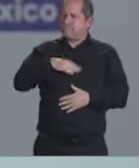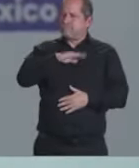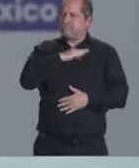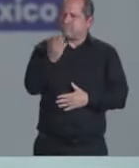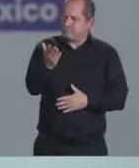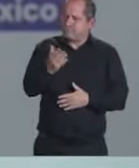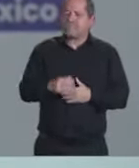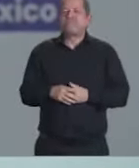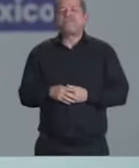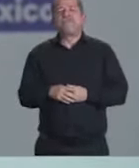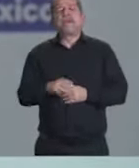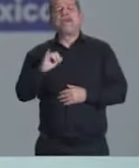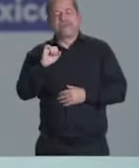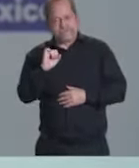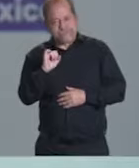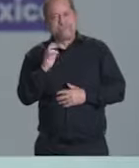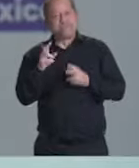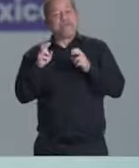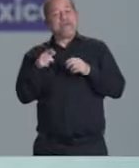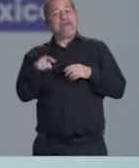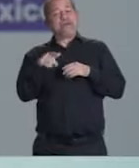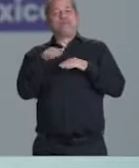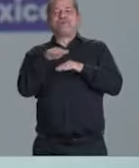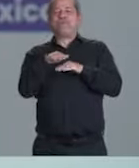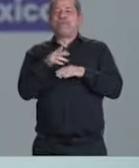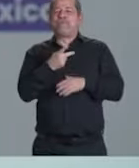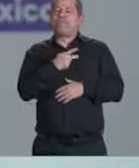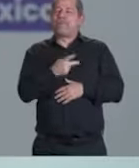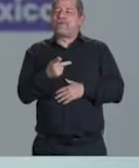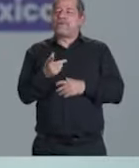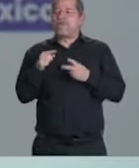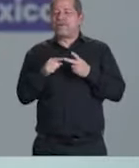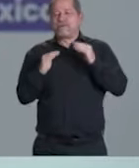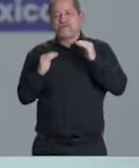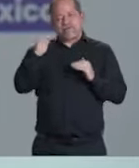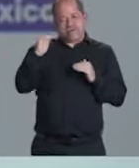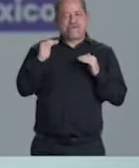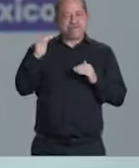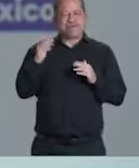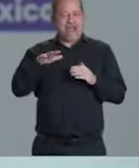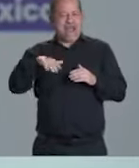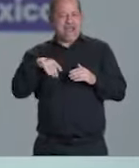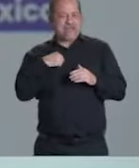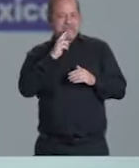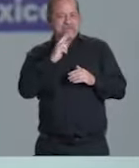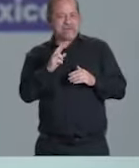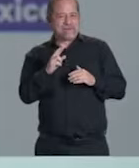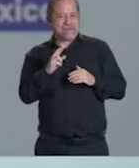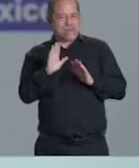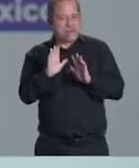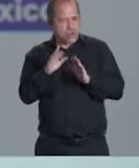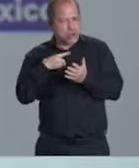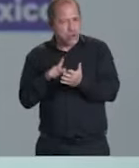sobre el tema de la desigualdad y la pobreza, ahora contestamos la pregunta. Repito nuevamente, aumentamos el salario